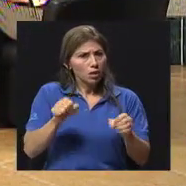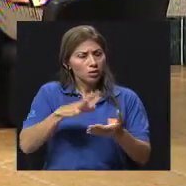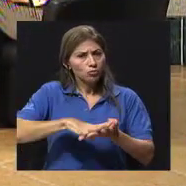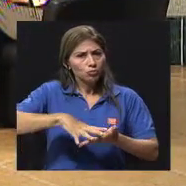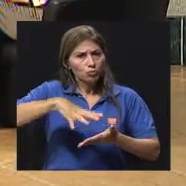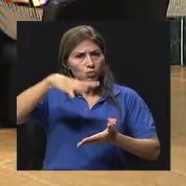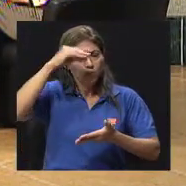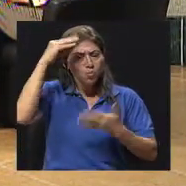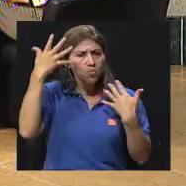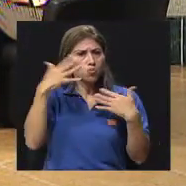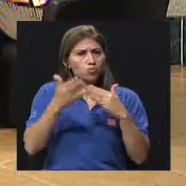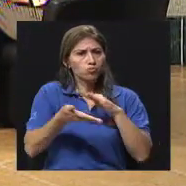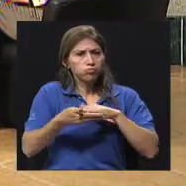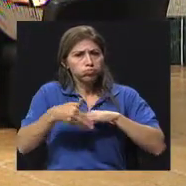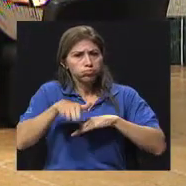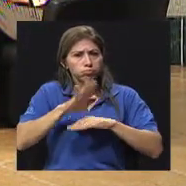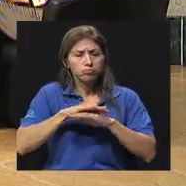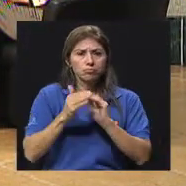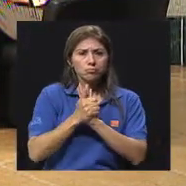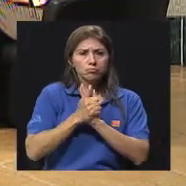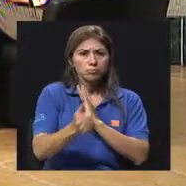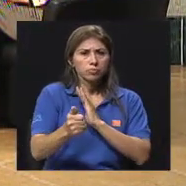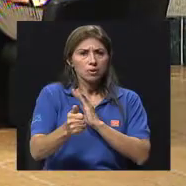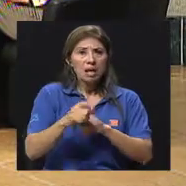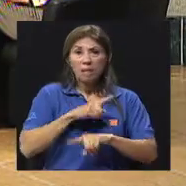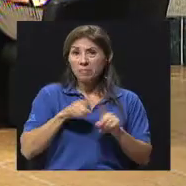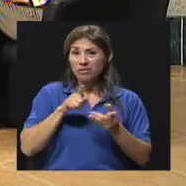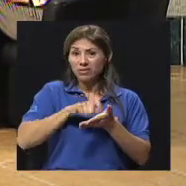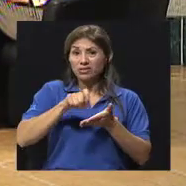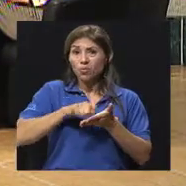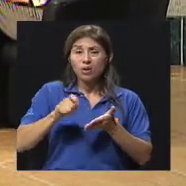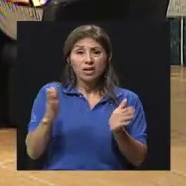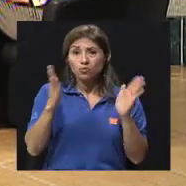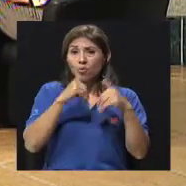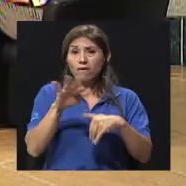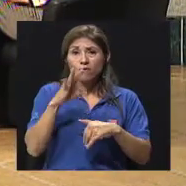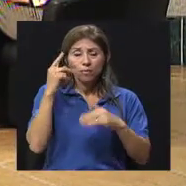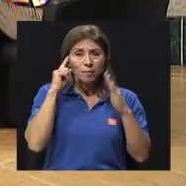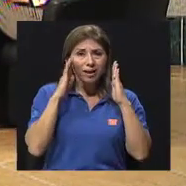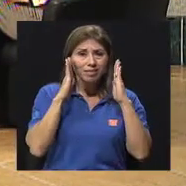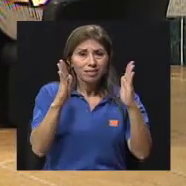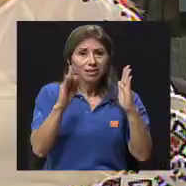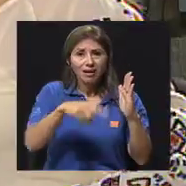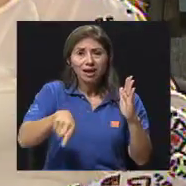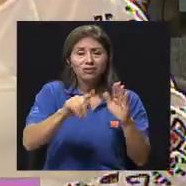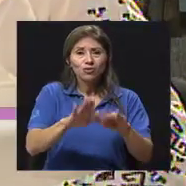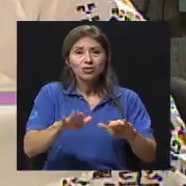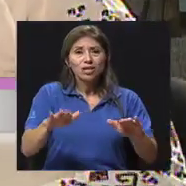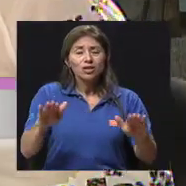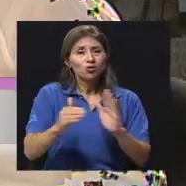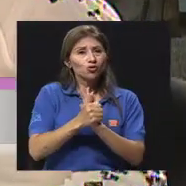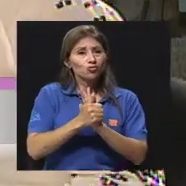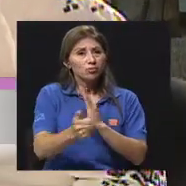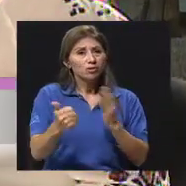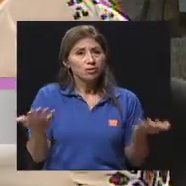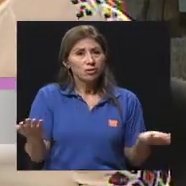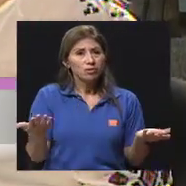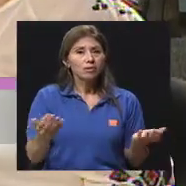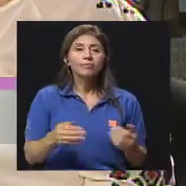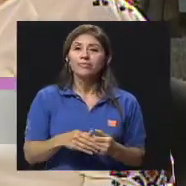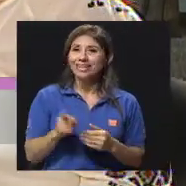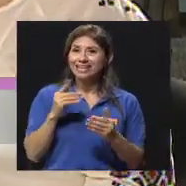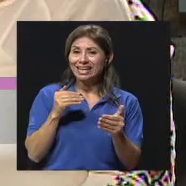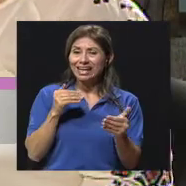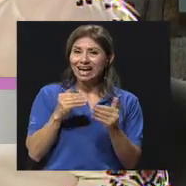aprendizaje, niños sobredotados. No tenemos en las escuelas cómo atender a los niños sobredotados. Yo creo que ya para casi ir finalizando